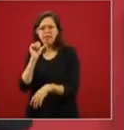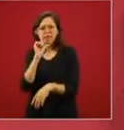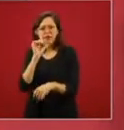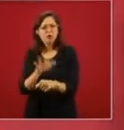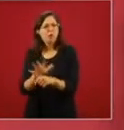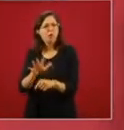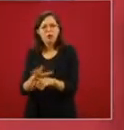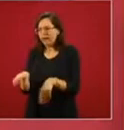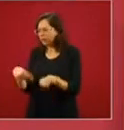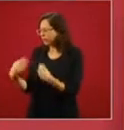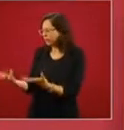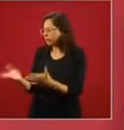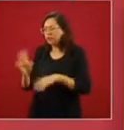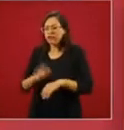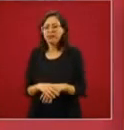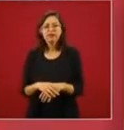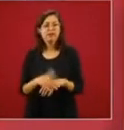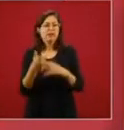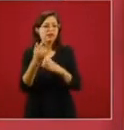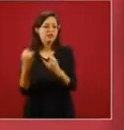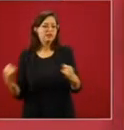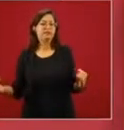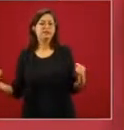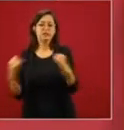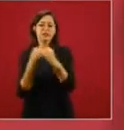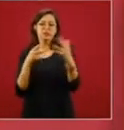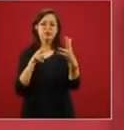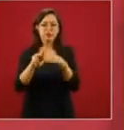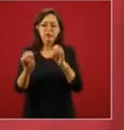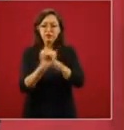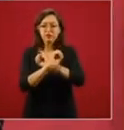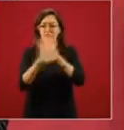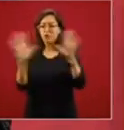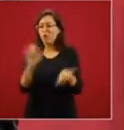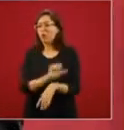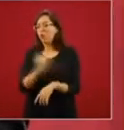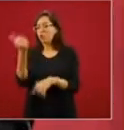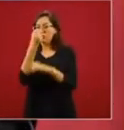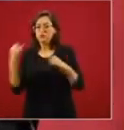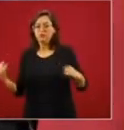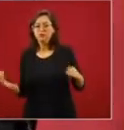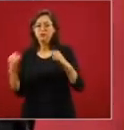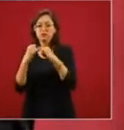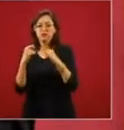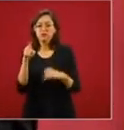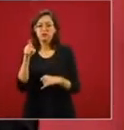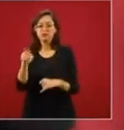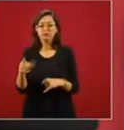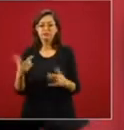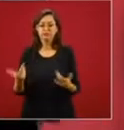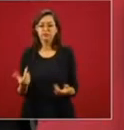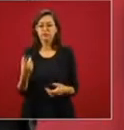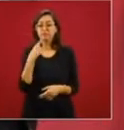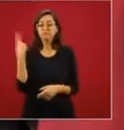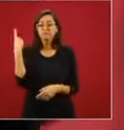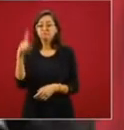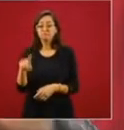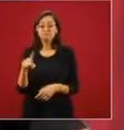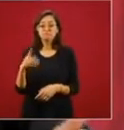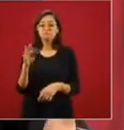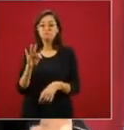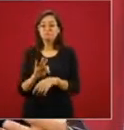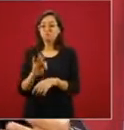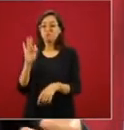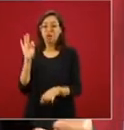Como esto del Instituto de la Transparencia, este otro instituto en donde se ampararon porque quieren ganar